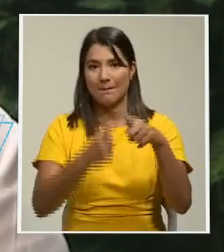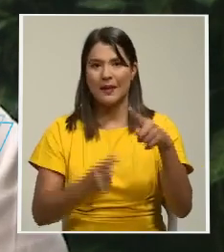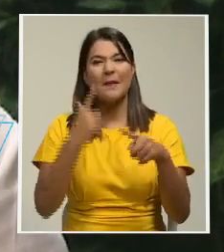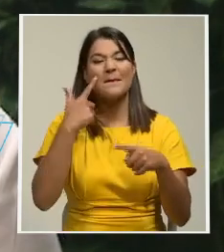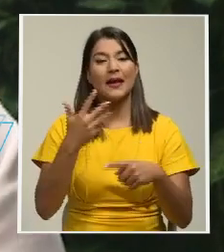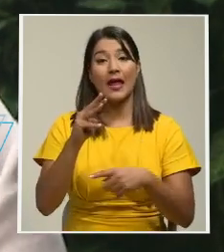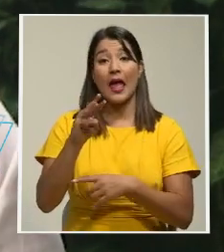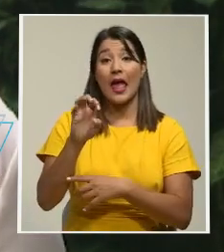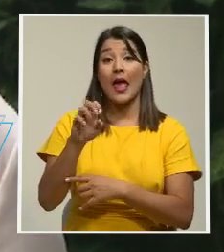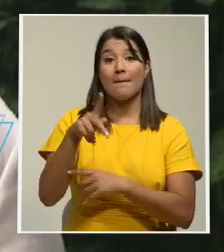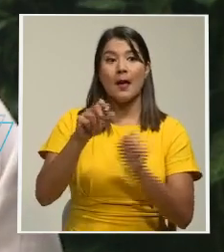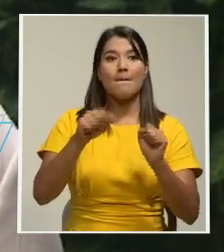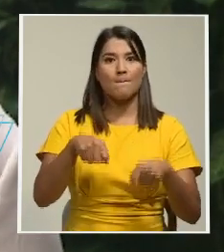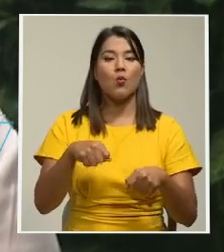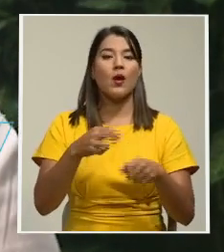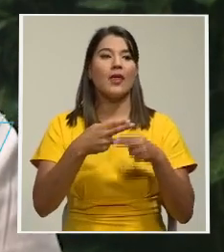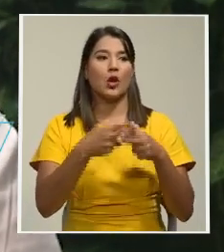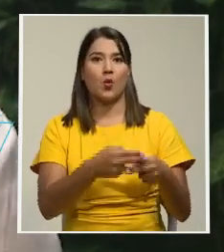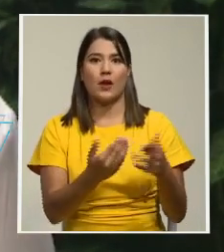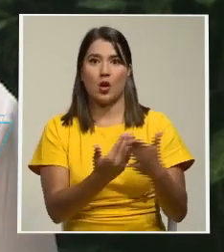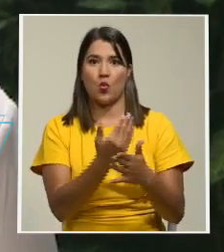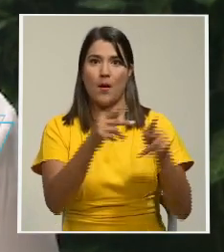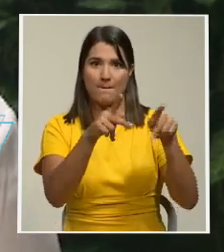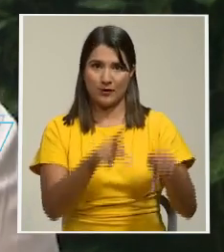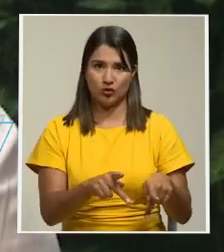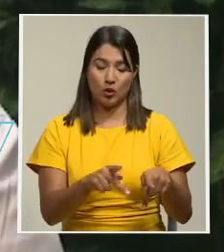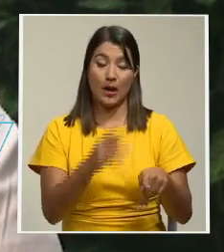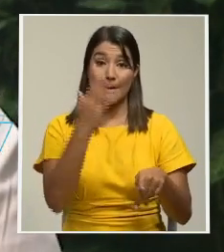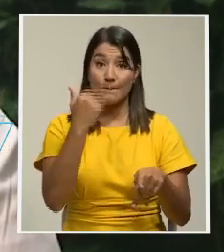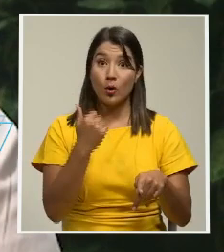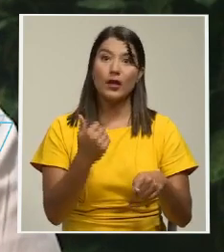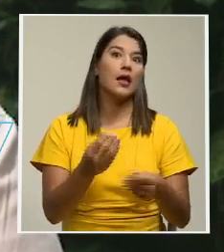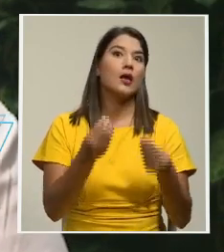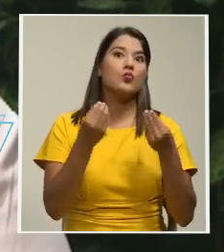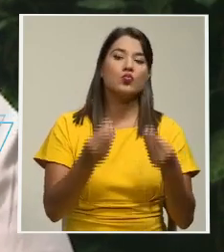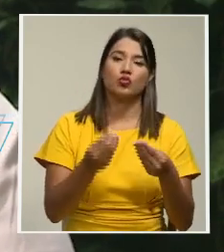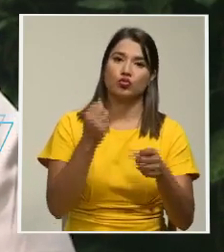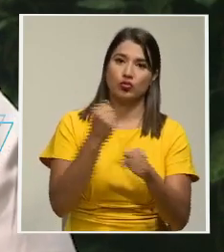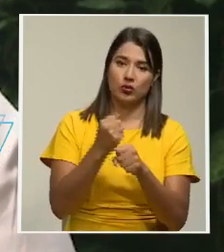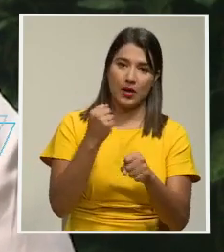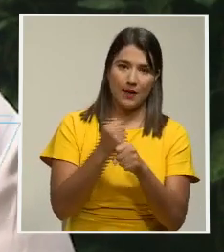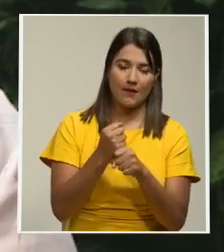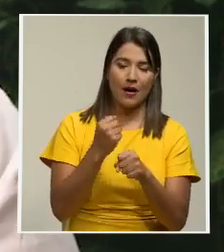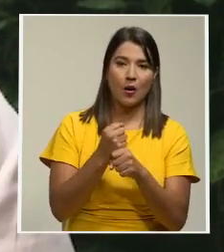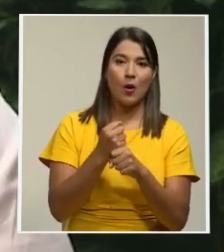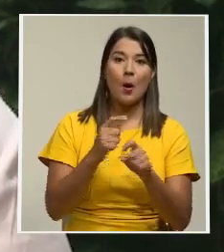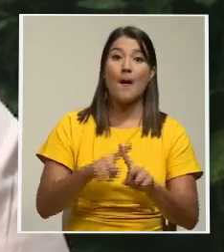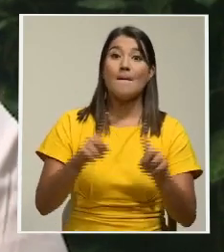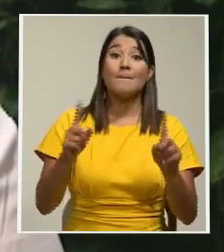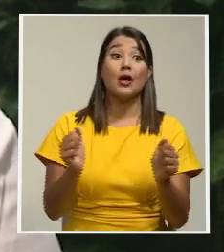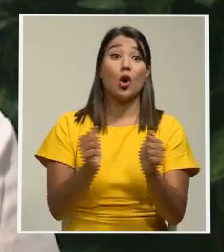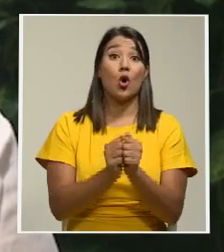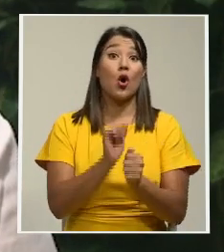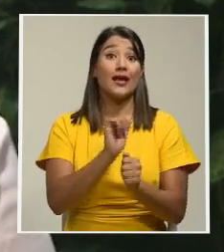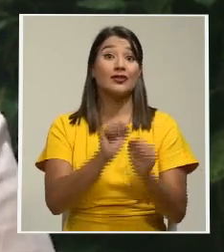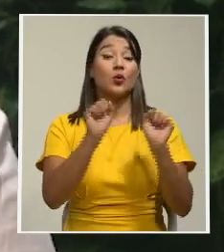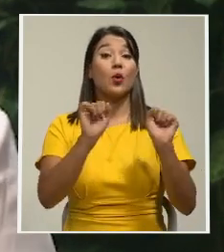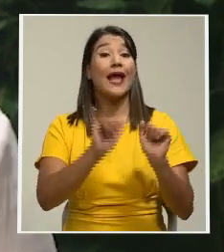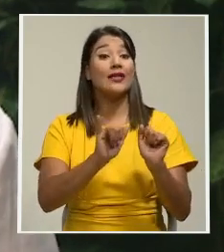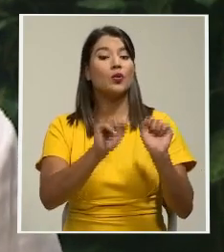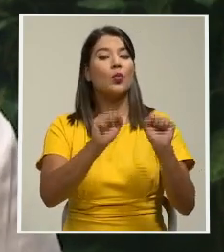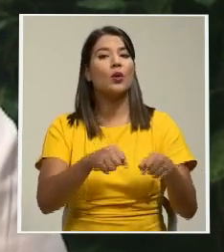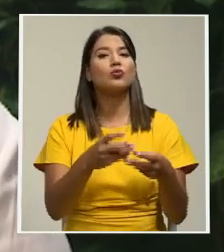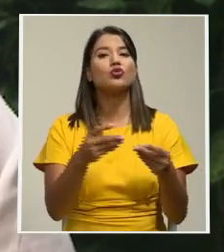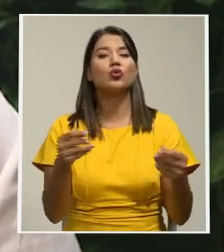los ajustes y los nombramientos y demás. Es un flujo importante de trabajo, pero con eso solucionamos ese problema, así